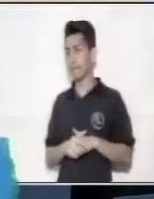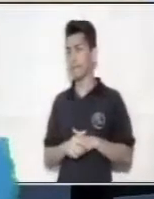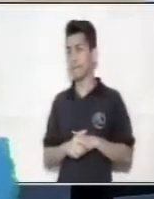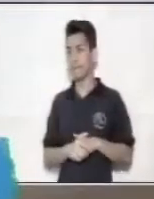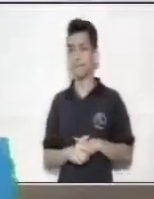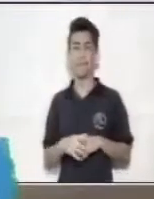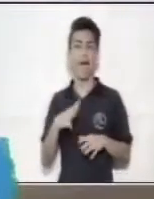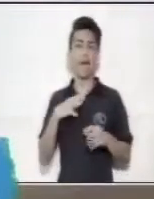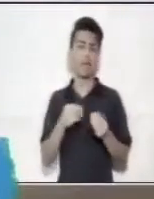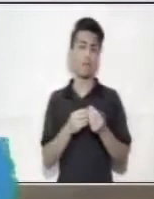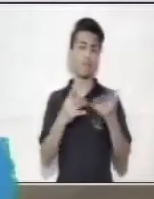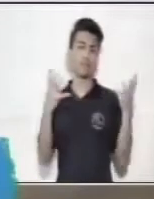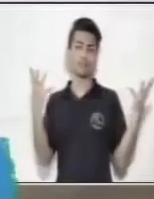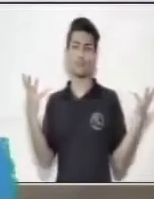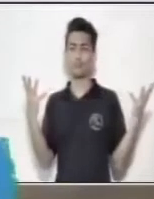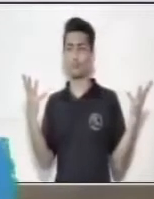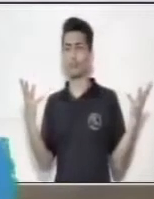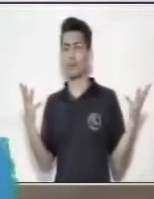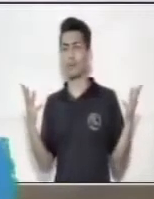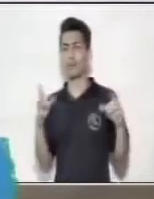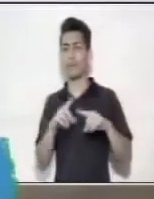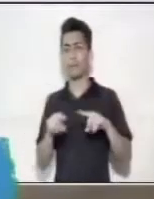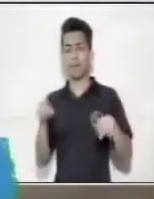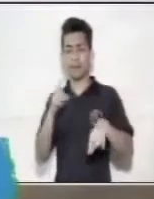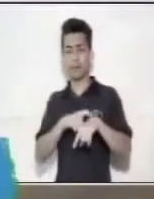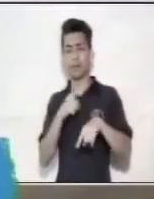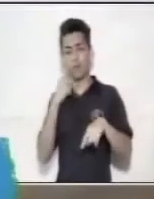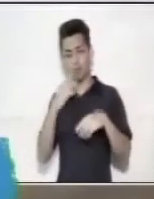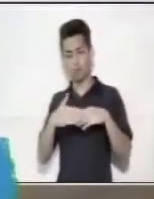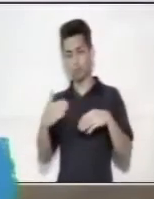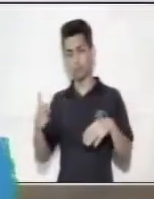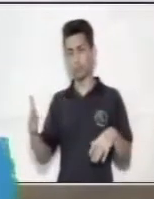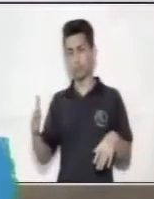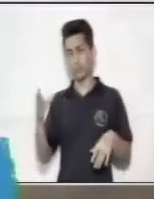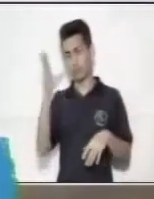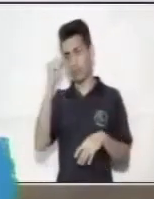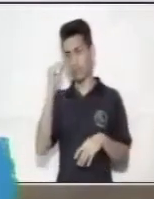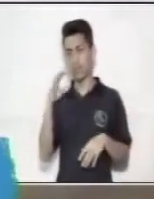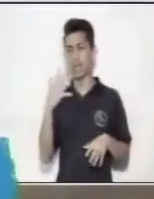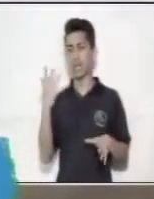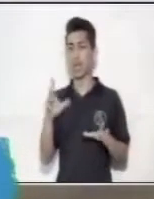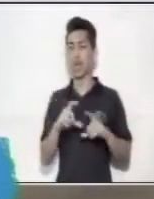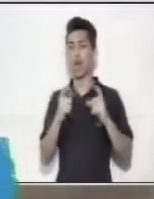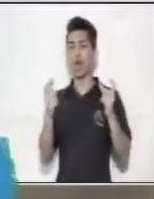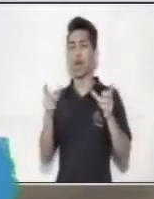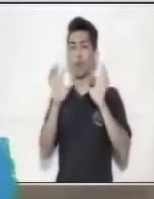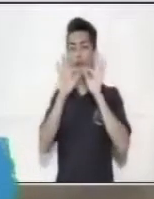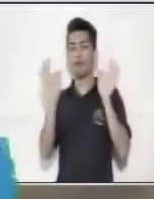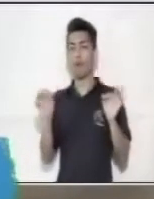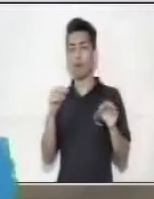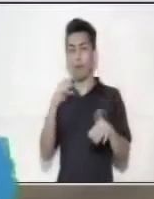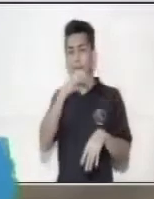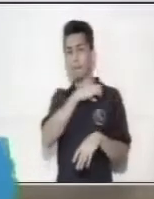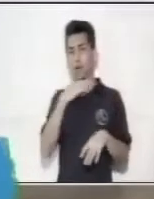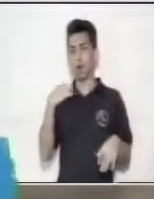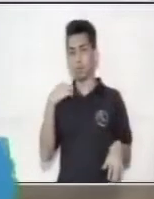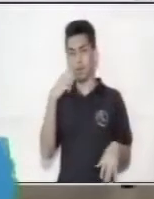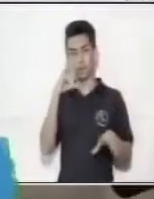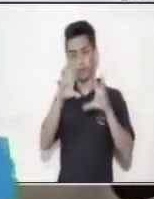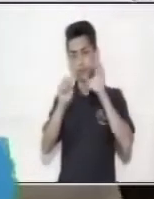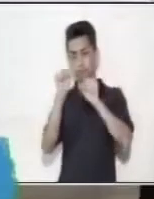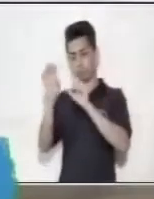Hay varios, hay infinidad, pero por el tiempo vamos a seguir aprendiendo cuáles son las formas de los pronombres que podemos encontrar. Entonces, estos